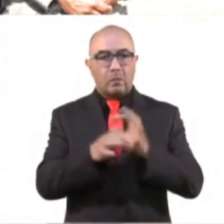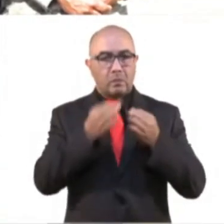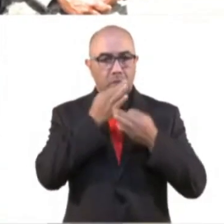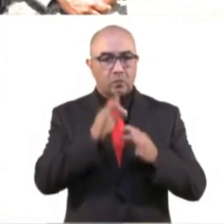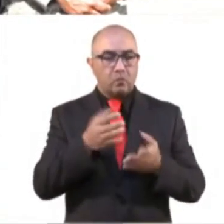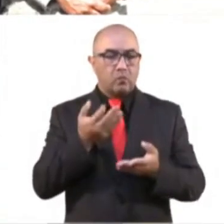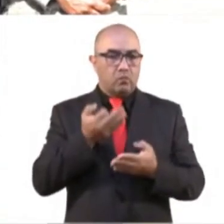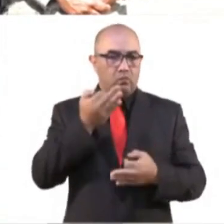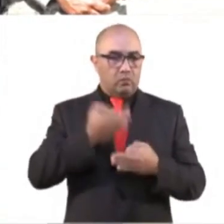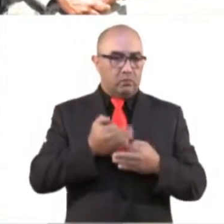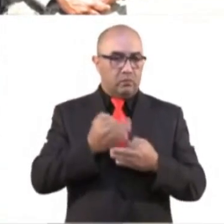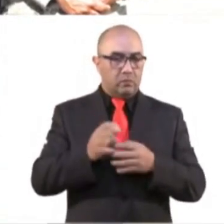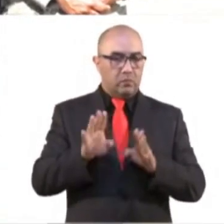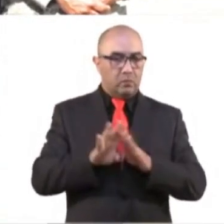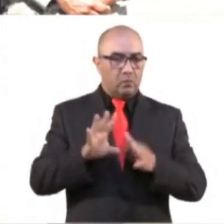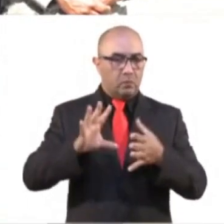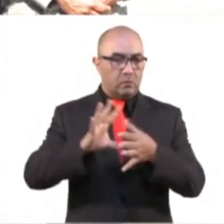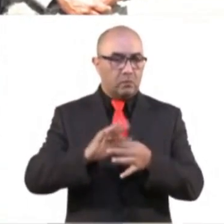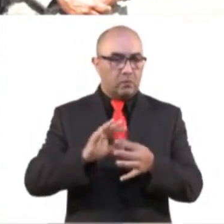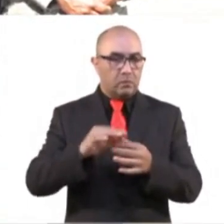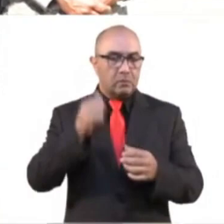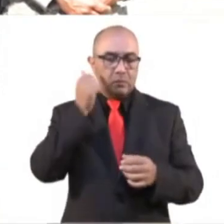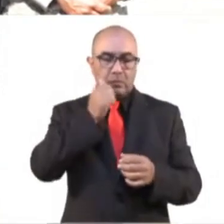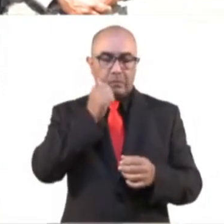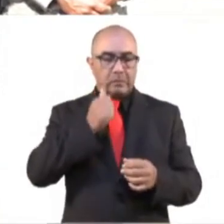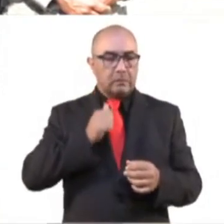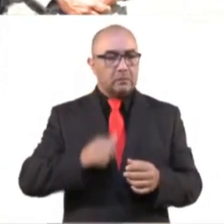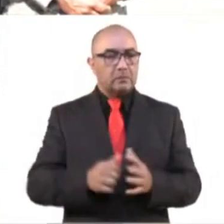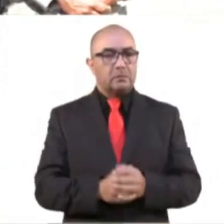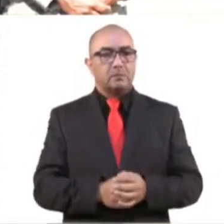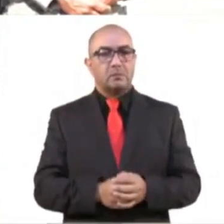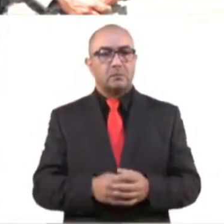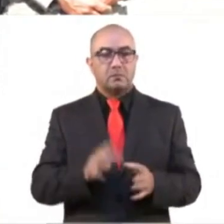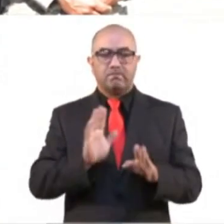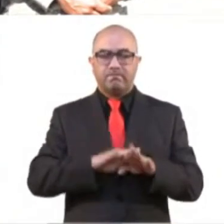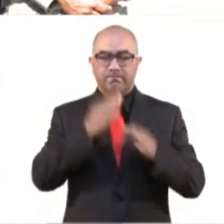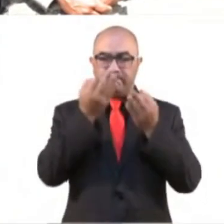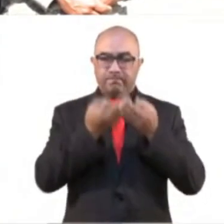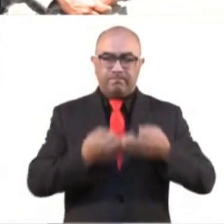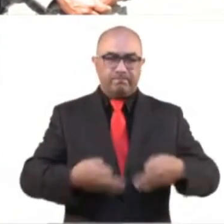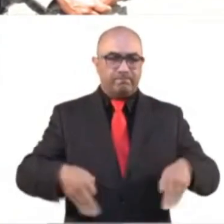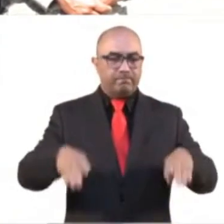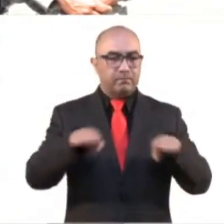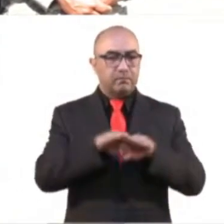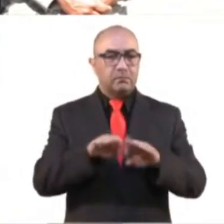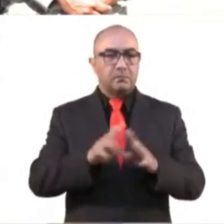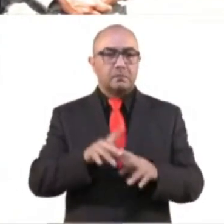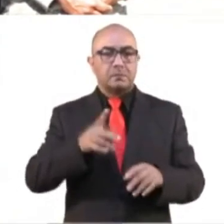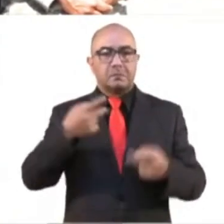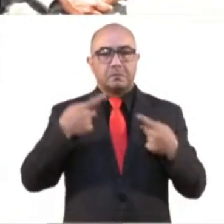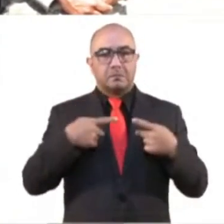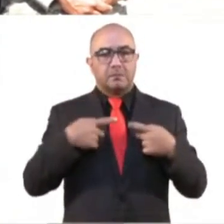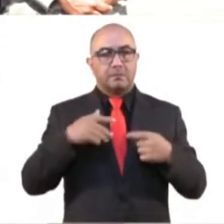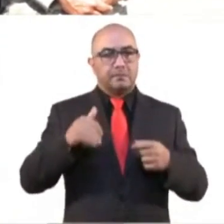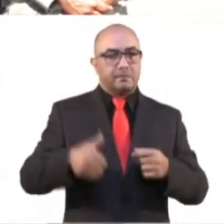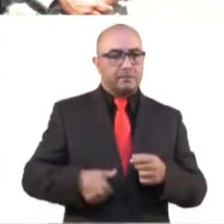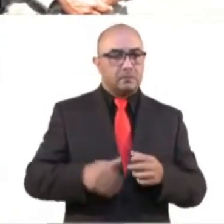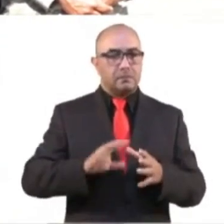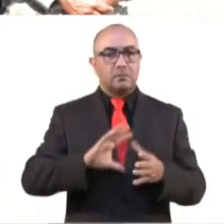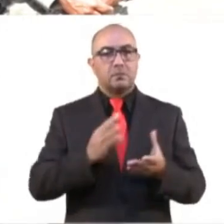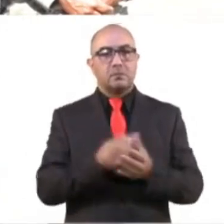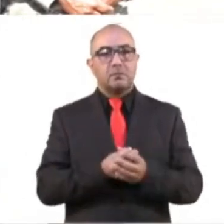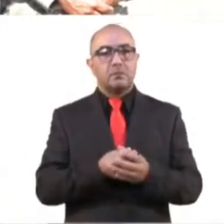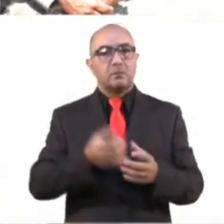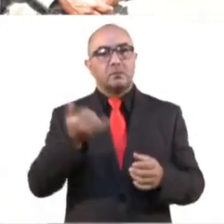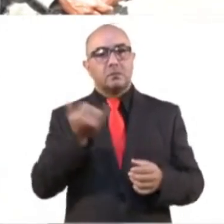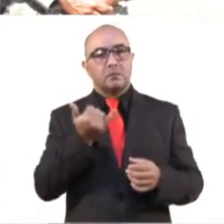diciéndoles que como siempre nuestra prioridad son las víctimas y también que